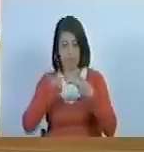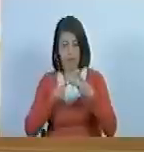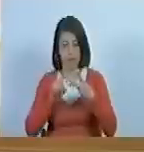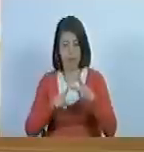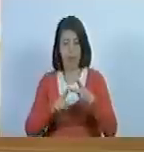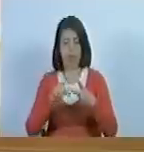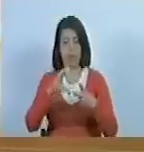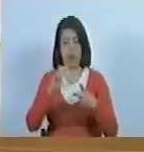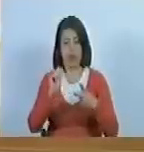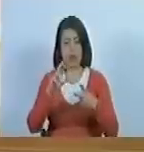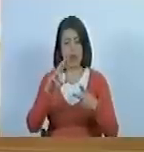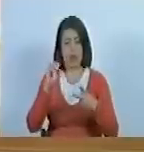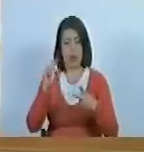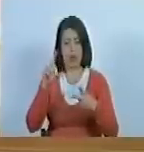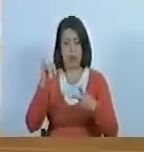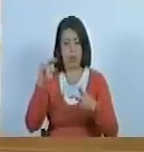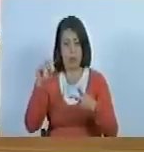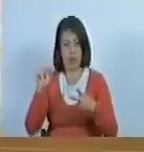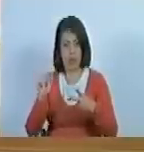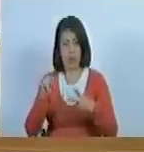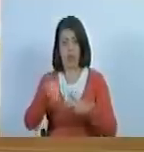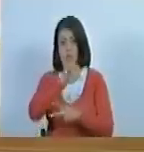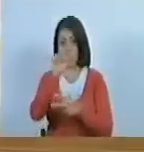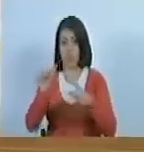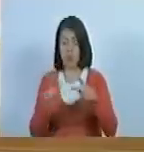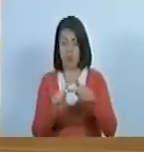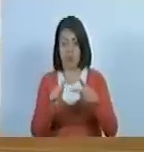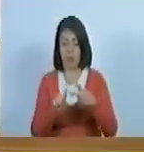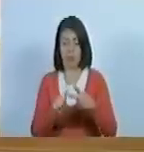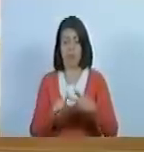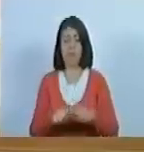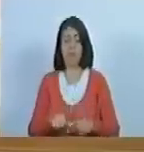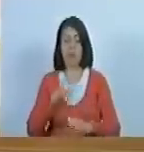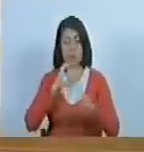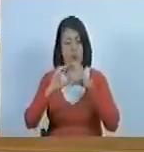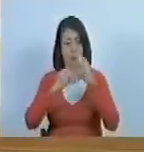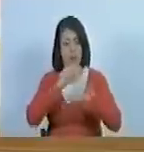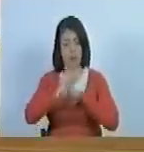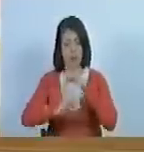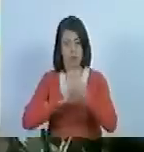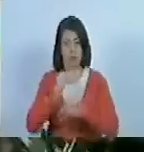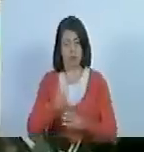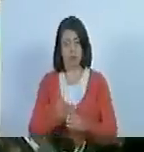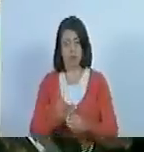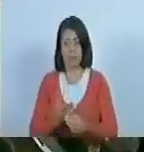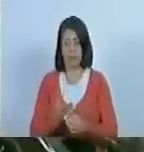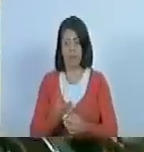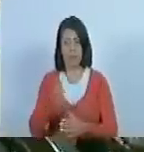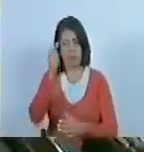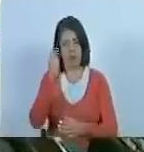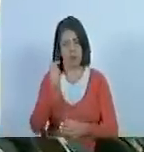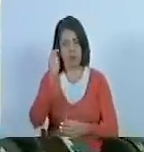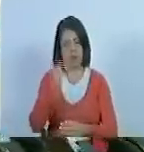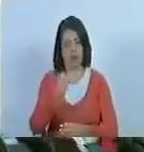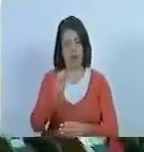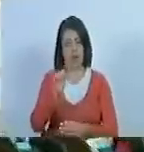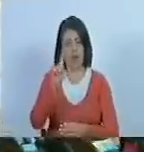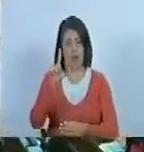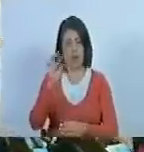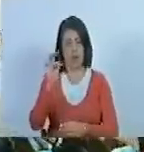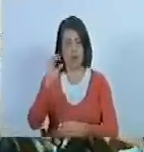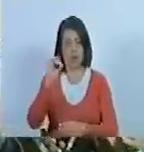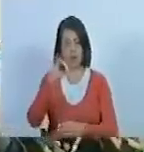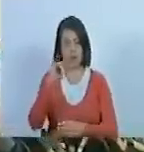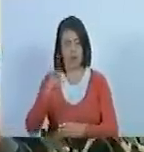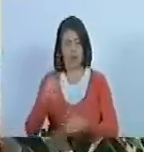diputada Carolina García Carreño como suplente. Tercero, comunicación suscrita por el diputado Alfonso Enrique Campos